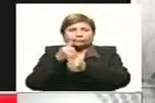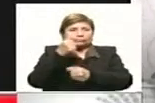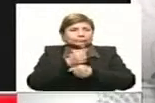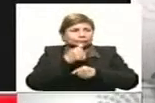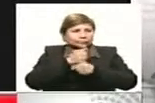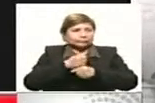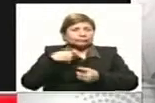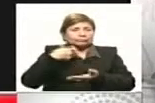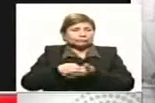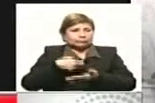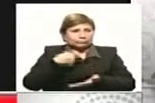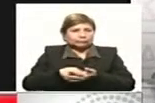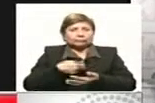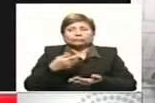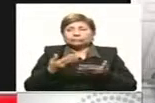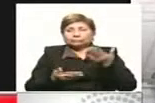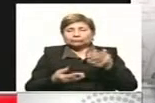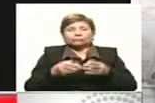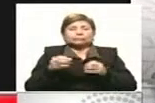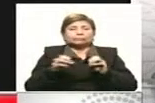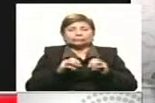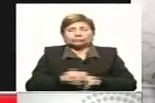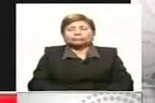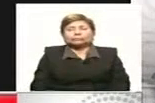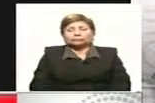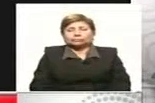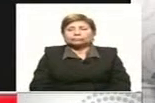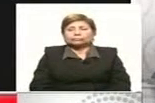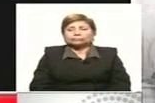estén financiadas y sobre todo se ejecuten.